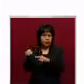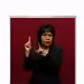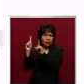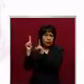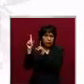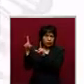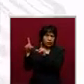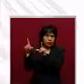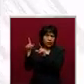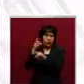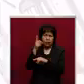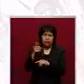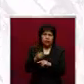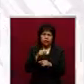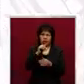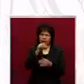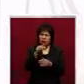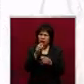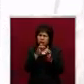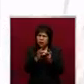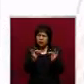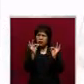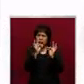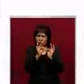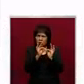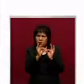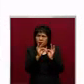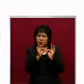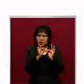debe centrarse en diseñar las